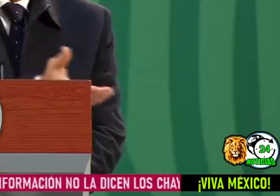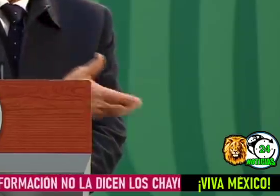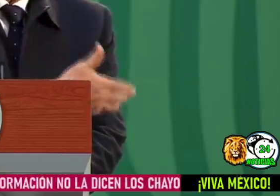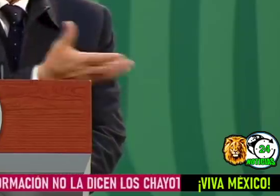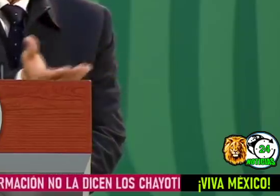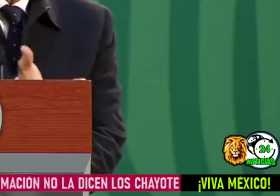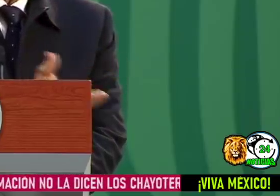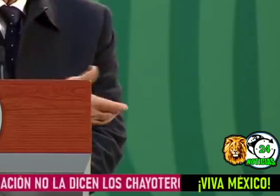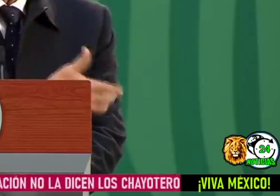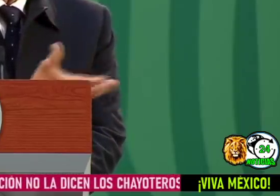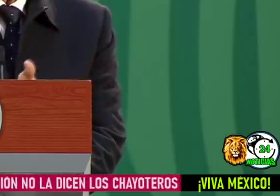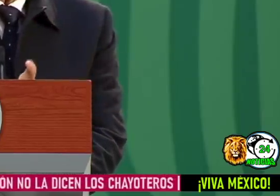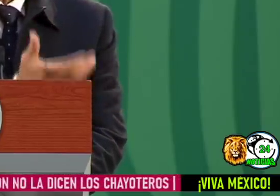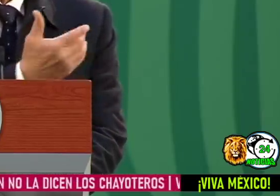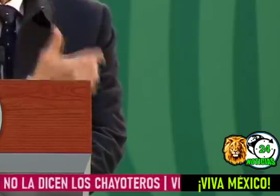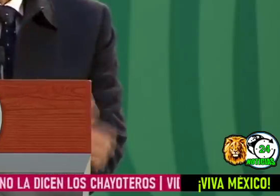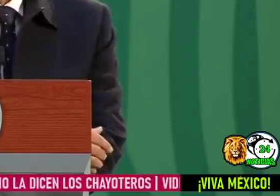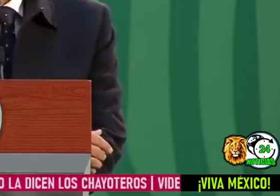aunque